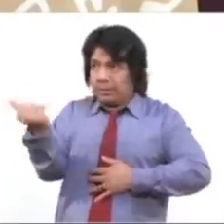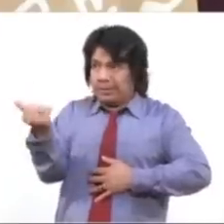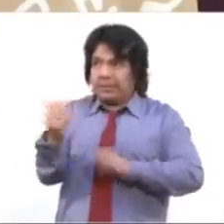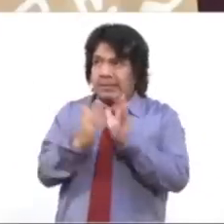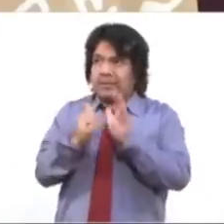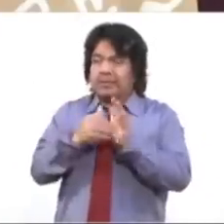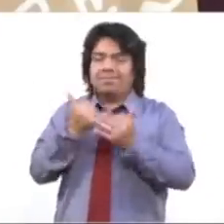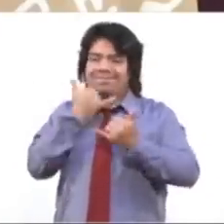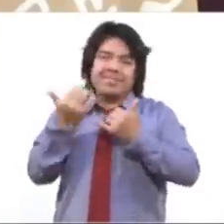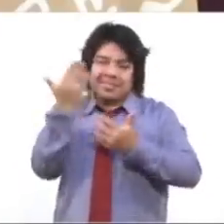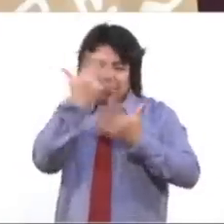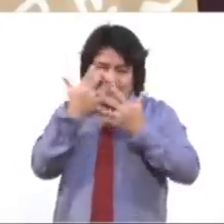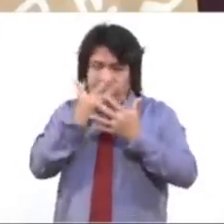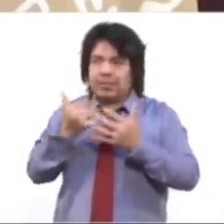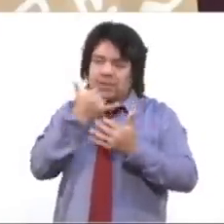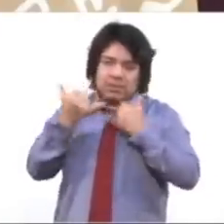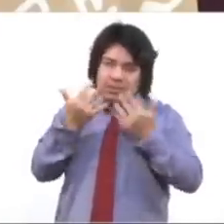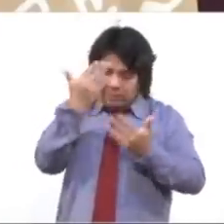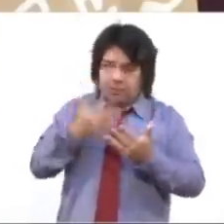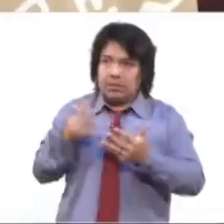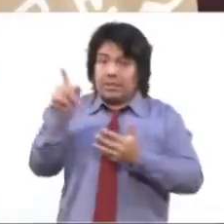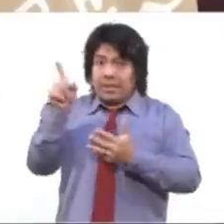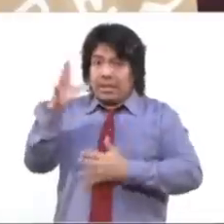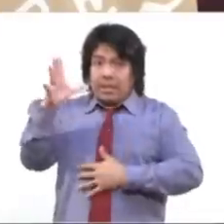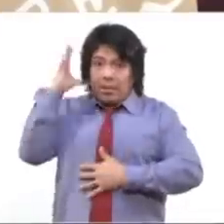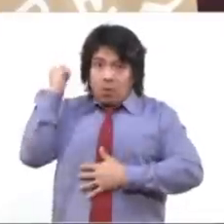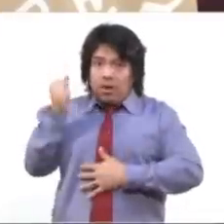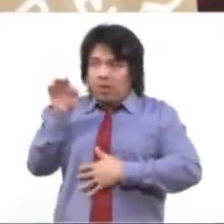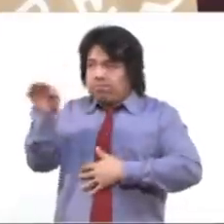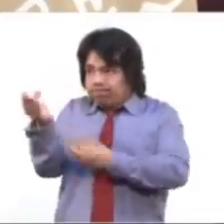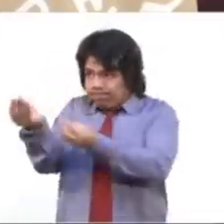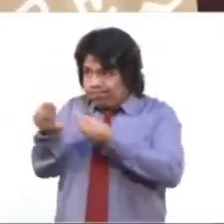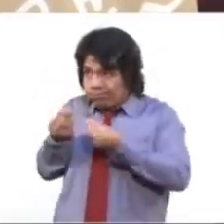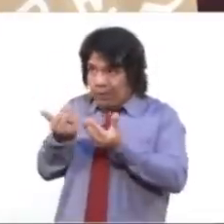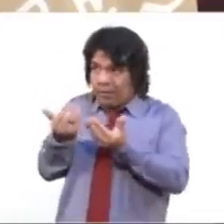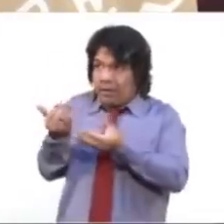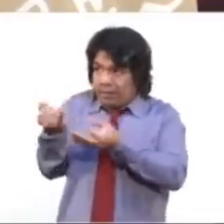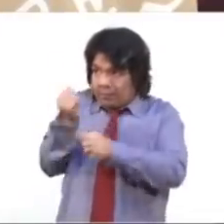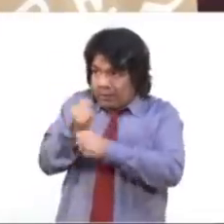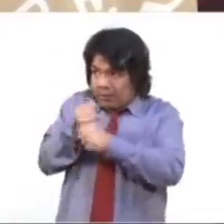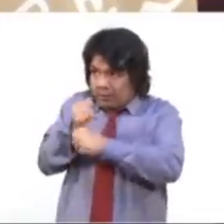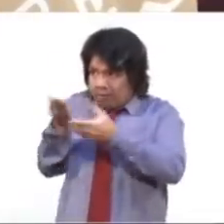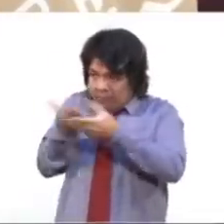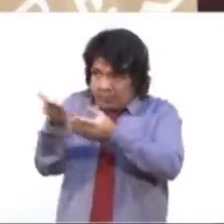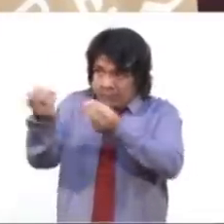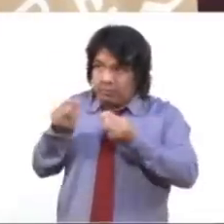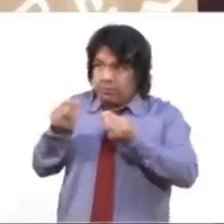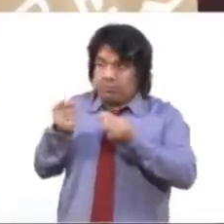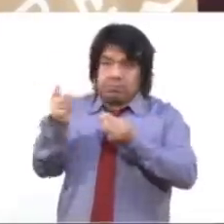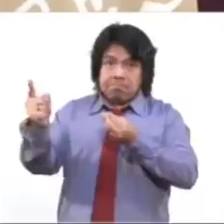entregue, perdón, de Morelos, exactamente, perdón, de Morelos a la Ciudad de México. Sí, disculpe, de